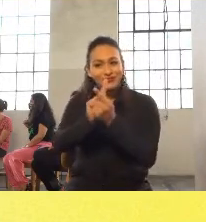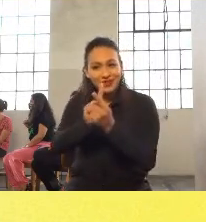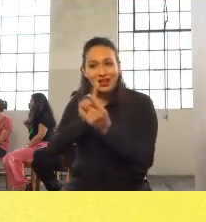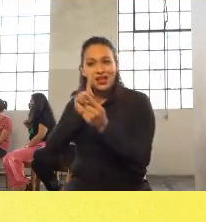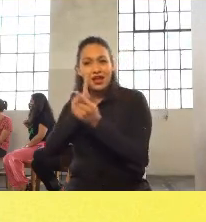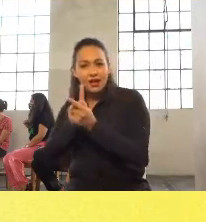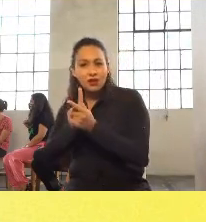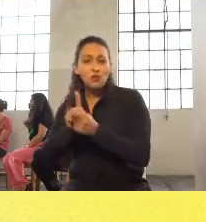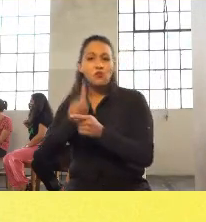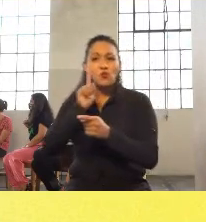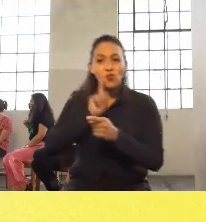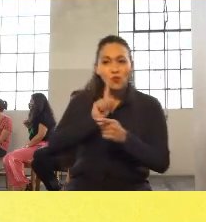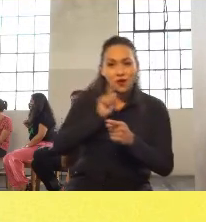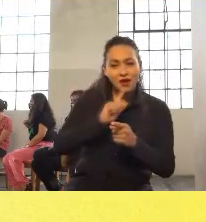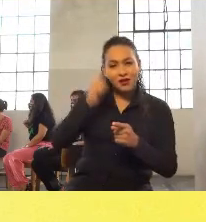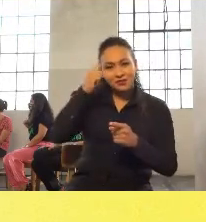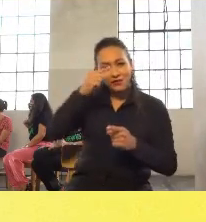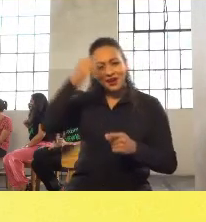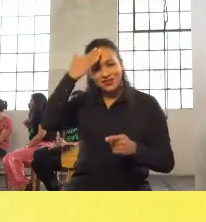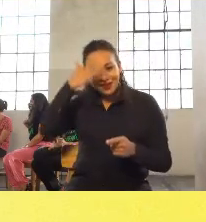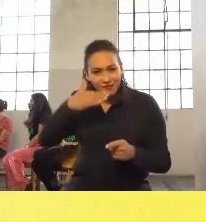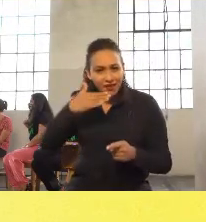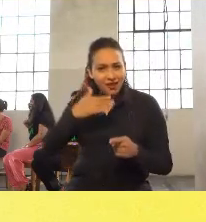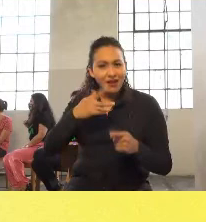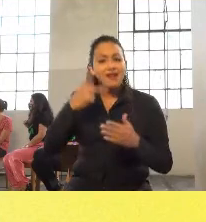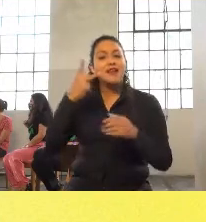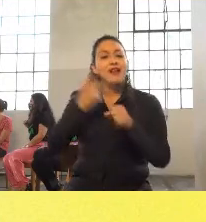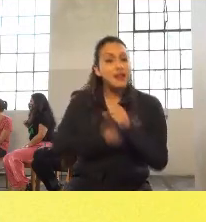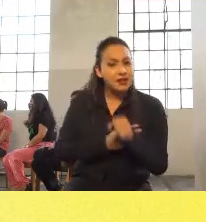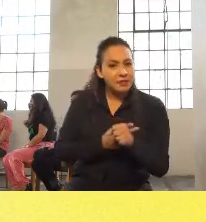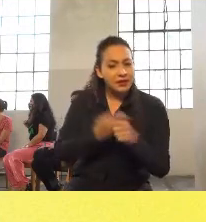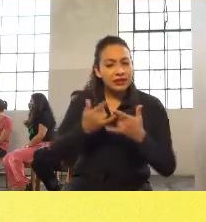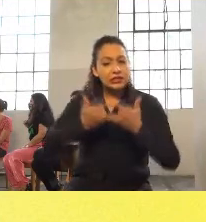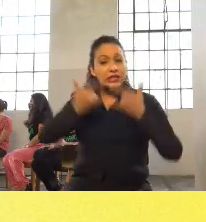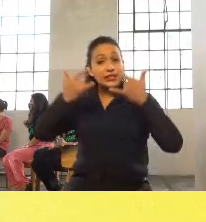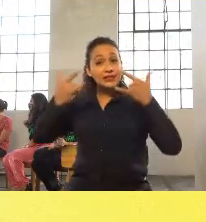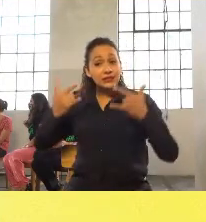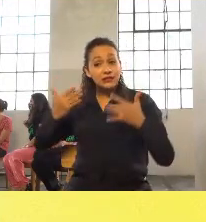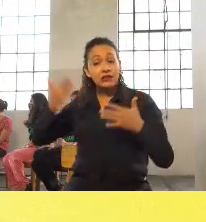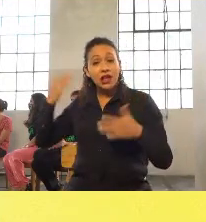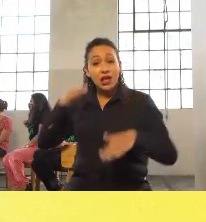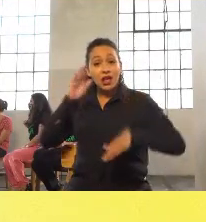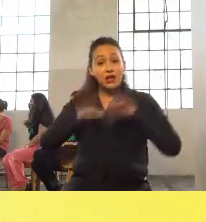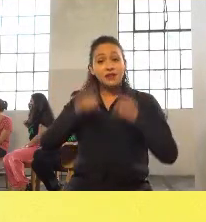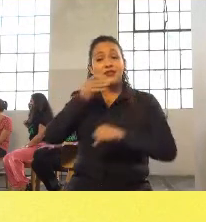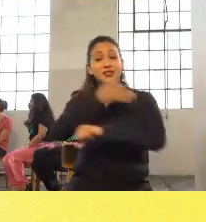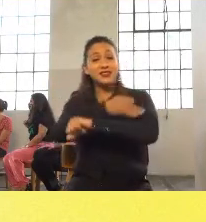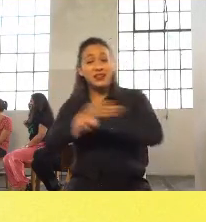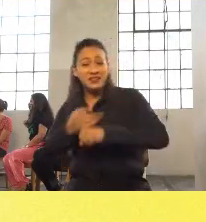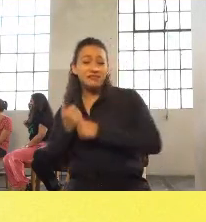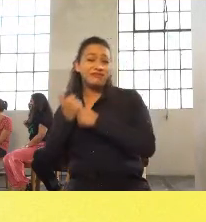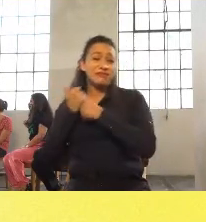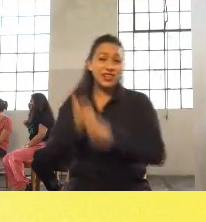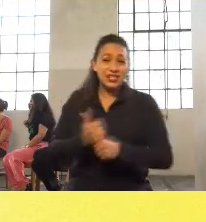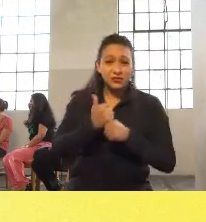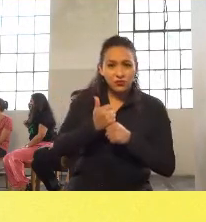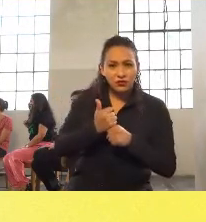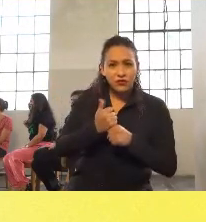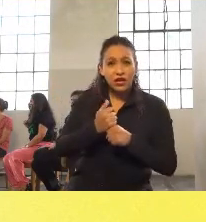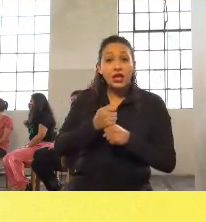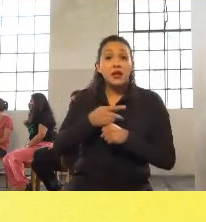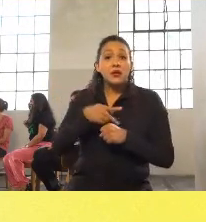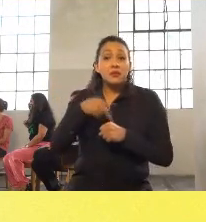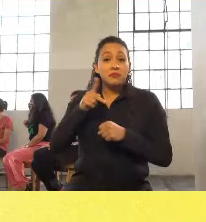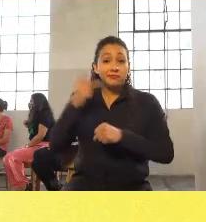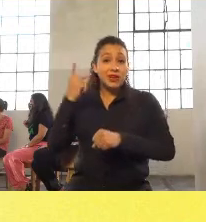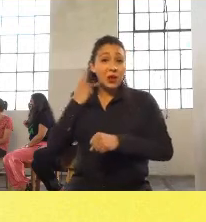cosa menor. Pero, ¿qué pasa detrás, no? ¿Qué pasa con estas familias en duelo? ¿Qué pasa con estas exigencias? Pero también